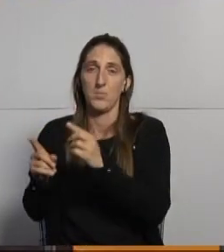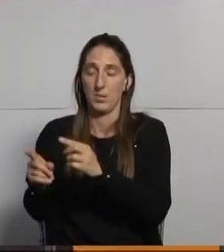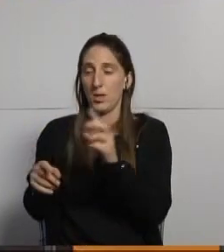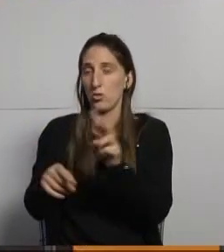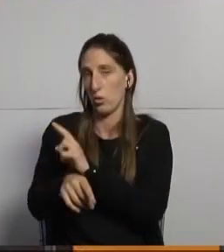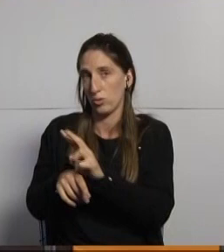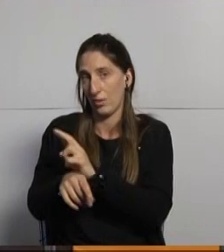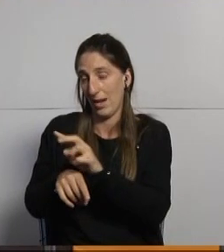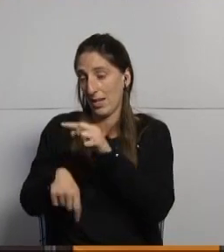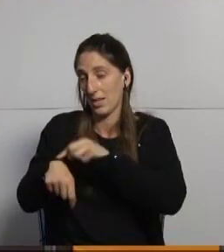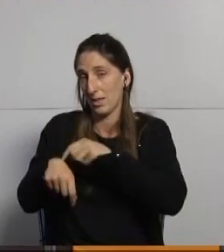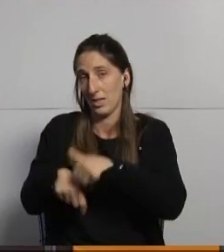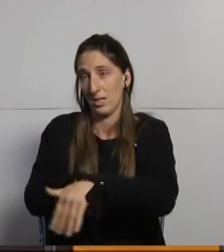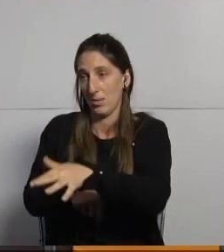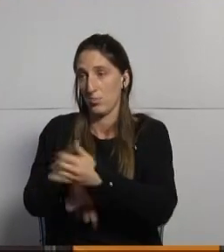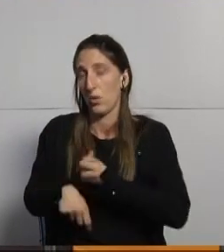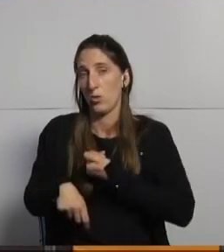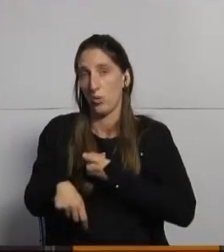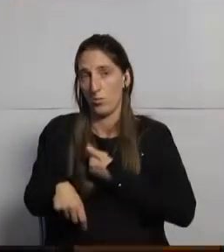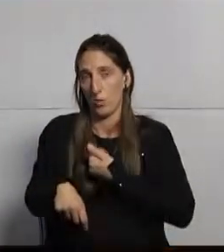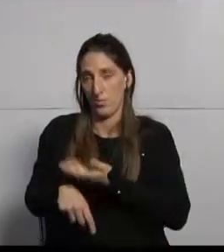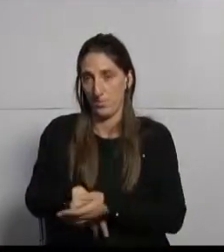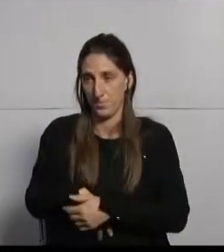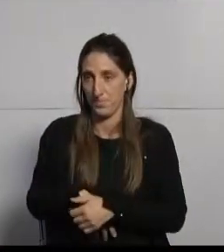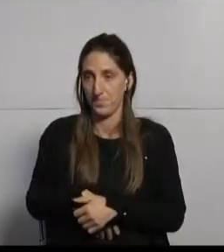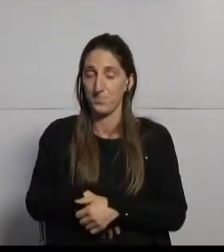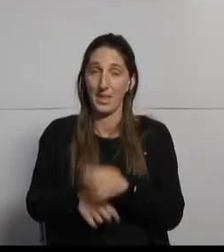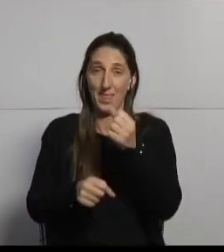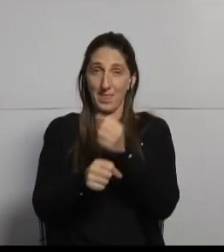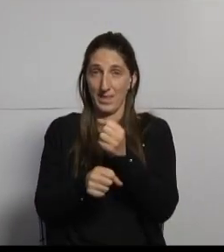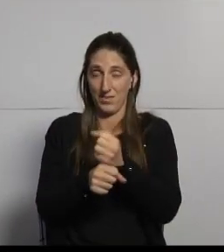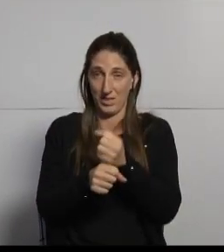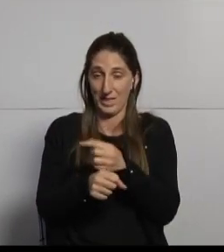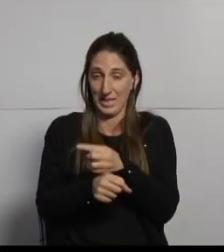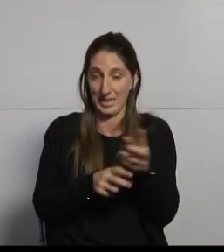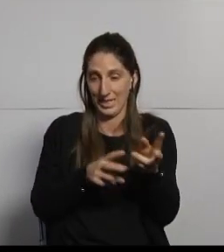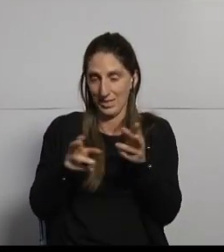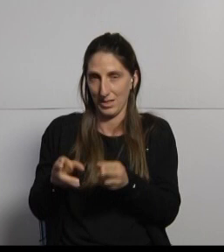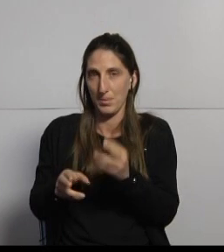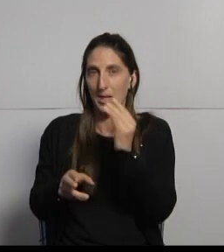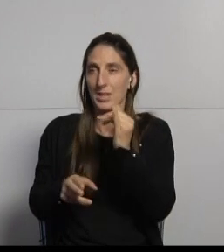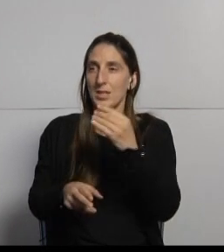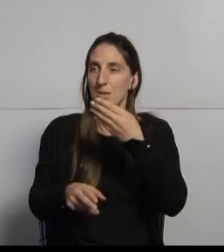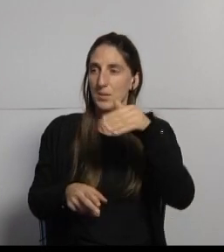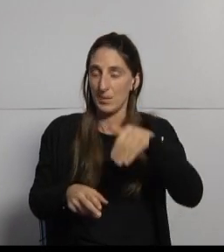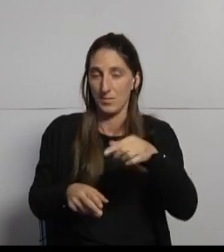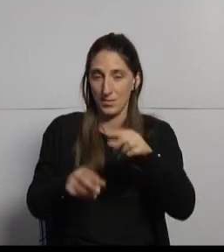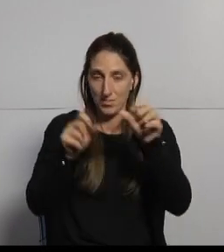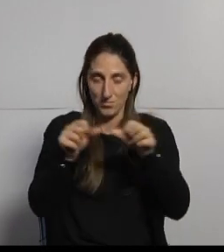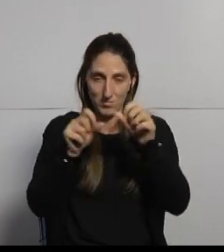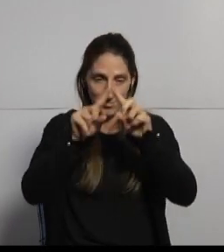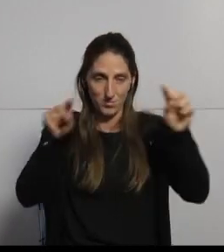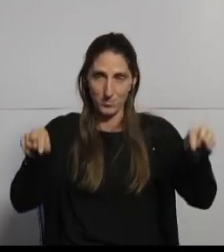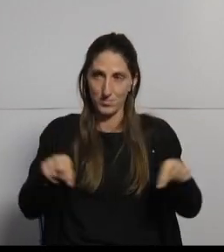del tiempo cómo se va comportando. Para trabajar en todas estas etapas, IBM propone trabajar en una plataforma que se